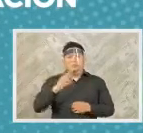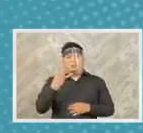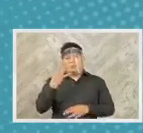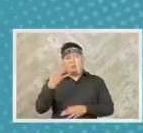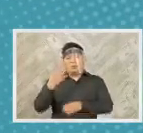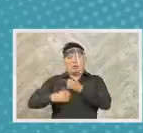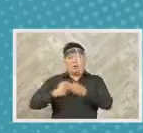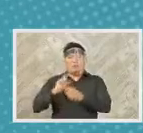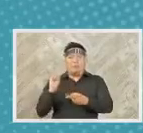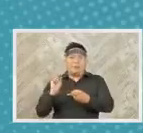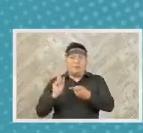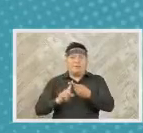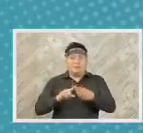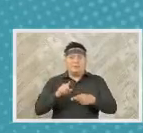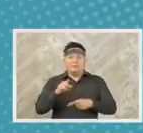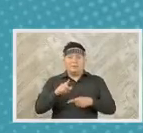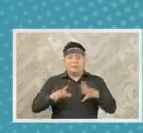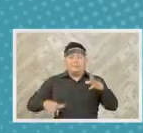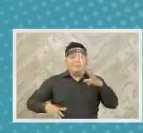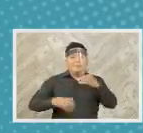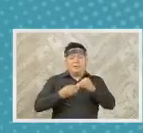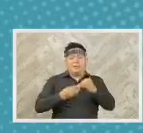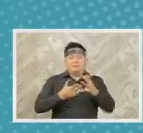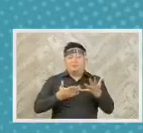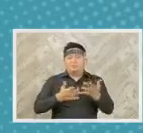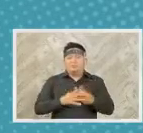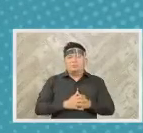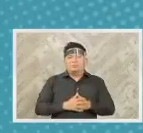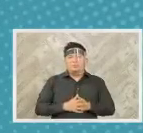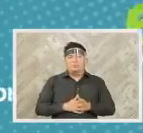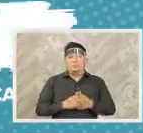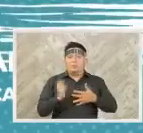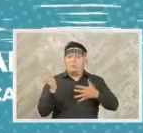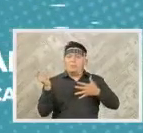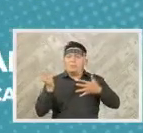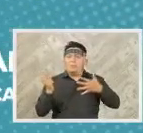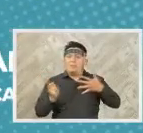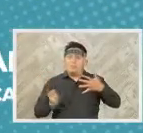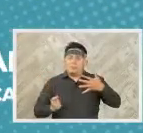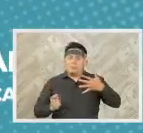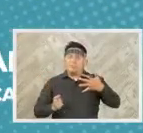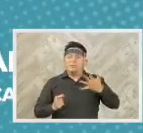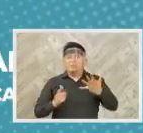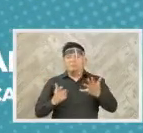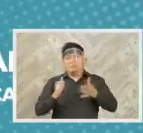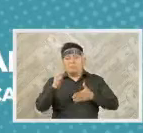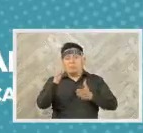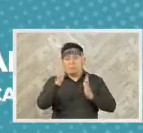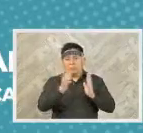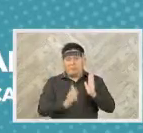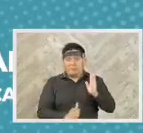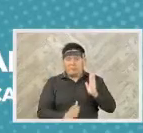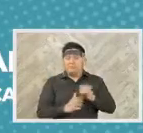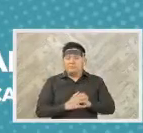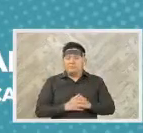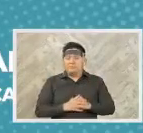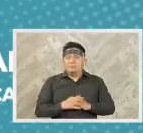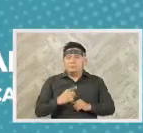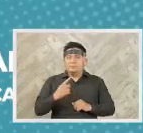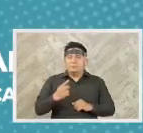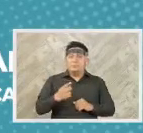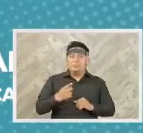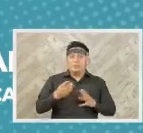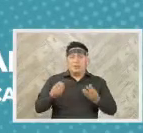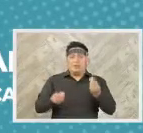Estas, a su vez, están integradas por componentes, quienes también incluyen diversos programas con sus propios indicadores para